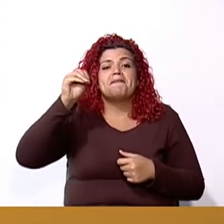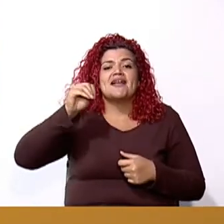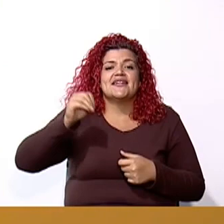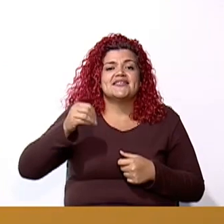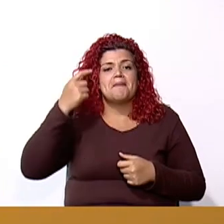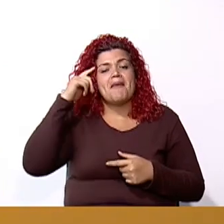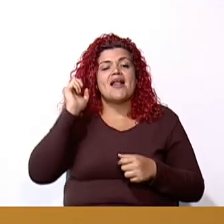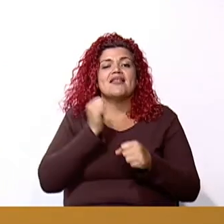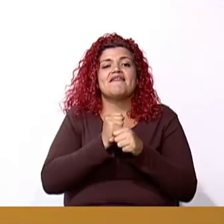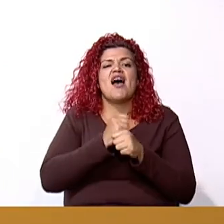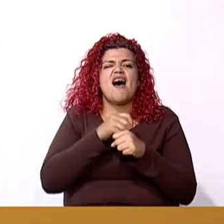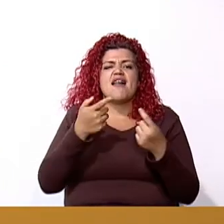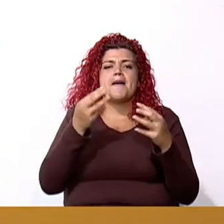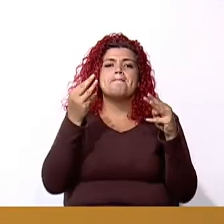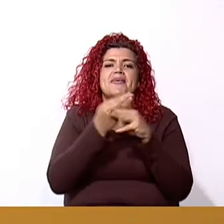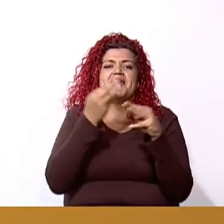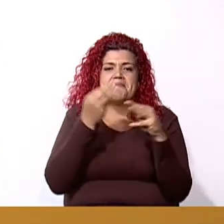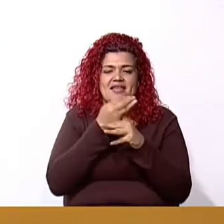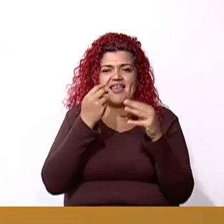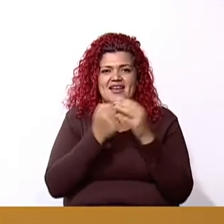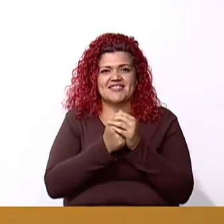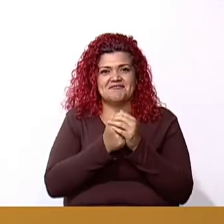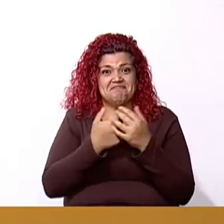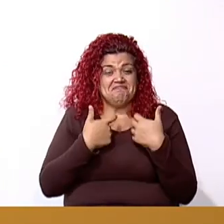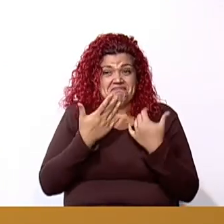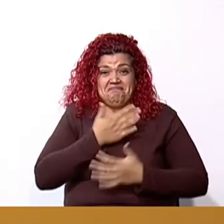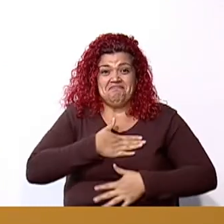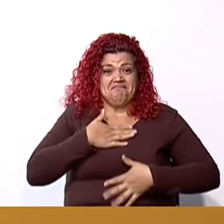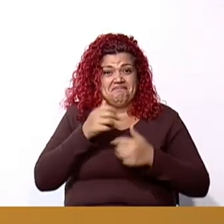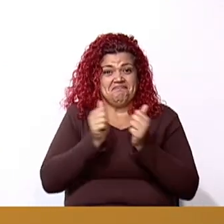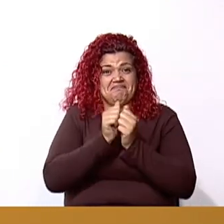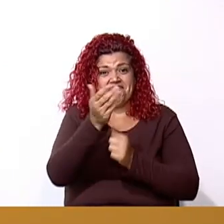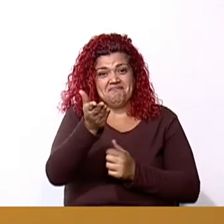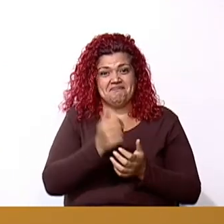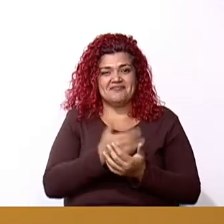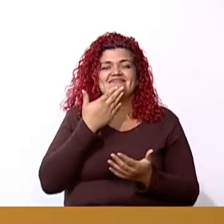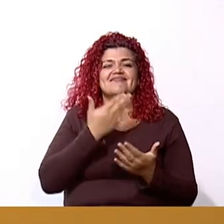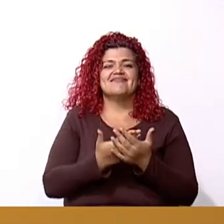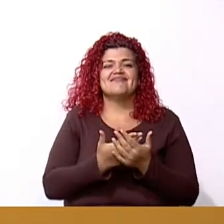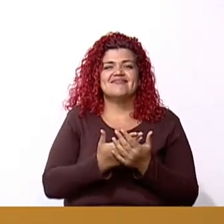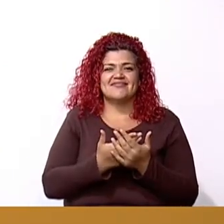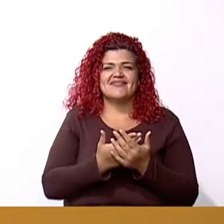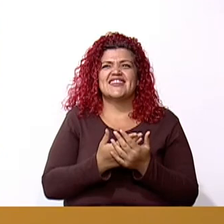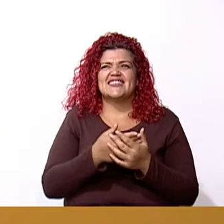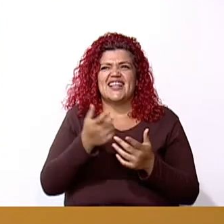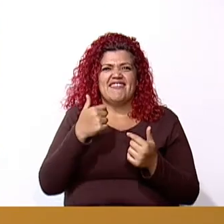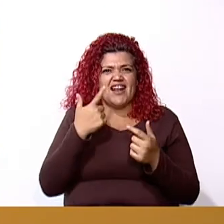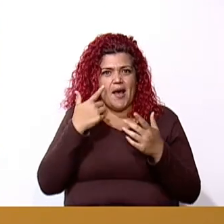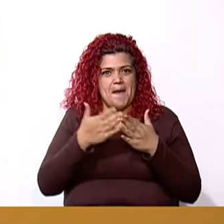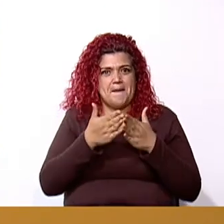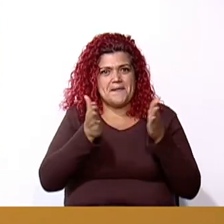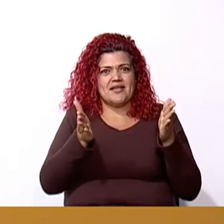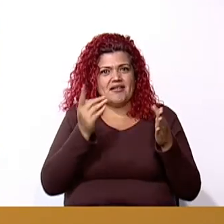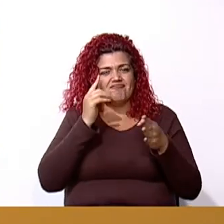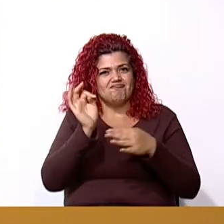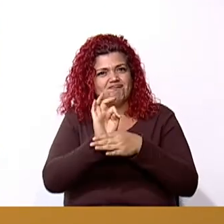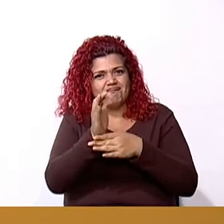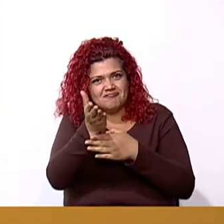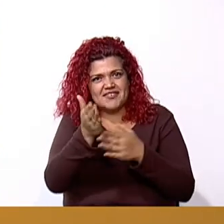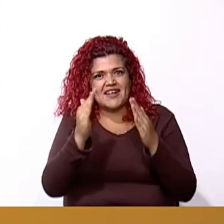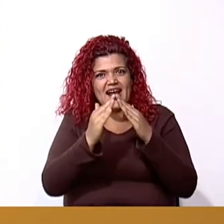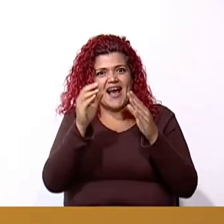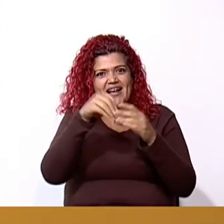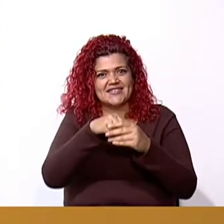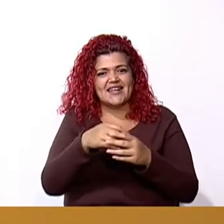para trabajar la materia de matemáticas. Ha sido un placer acompañarles. Gracias por haberme abierto un espacio ahí en su casa